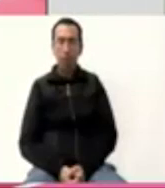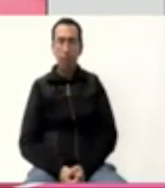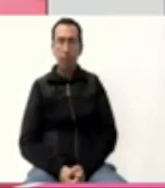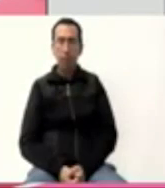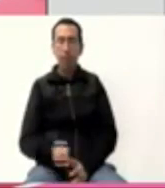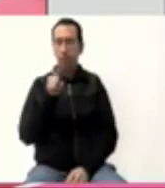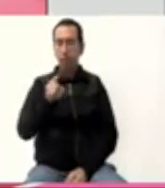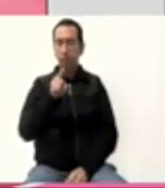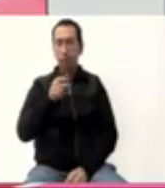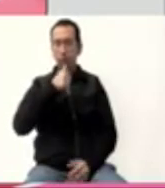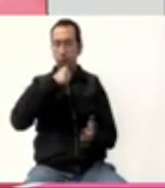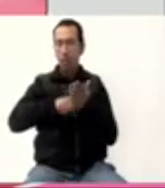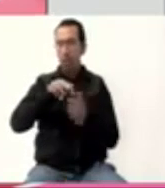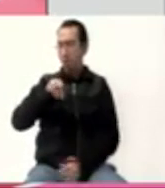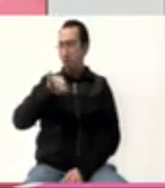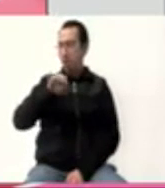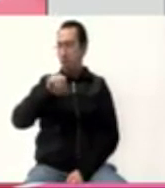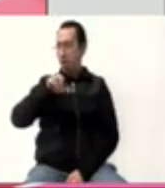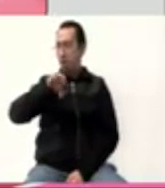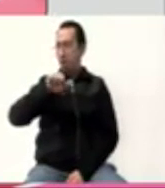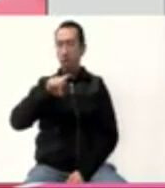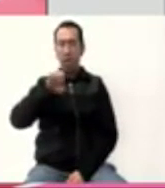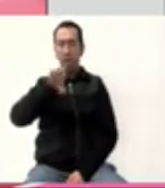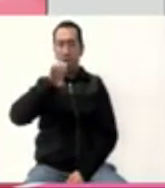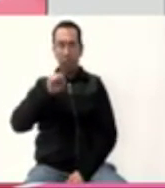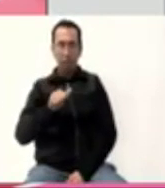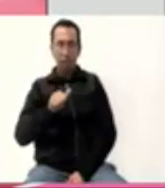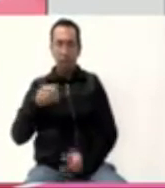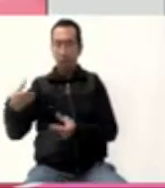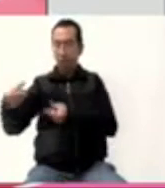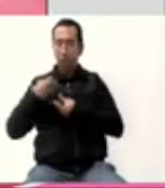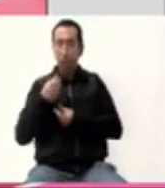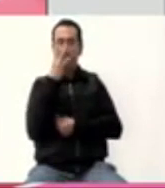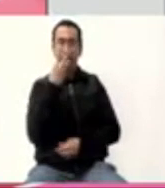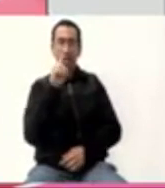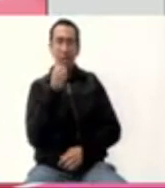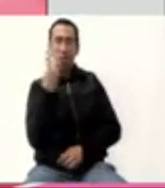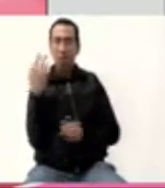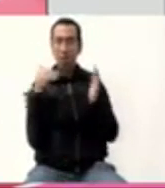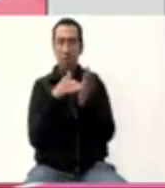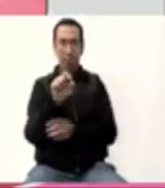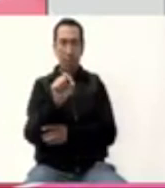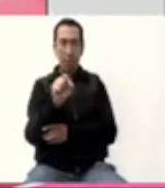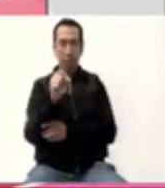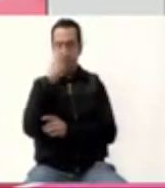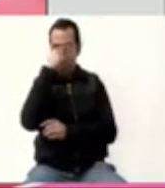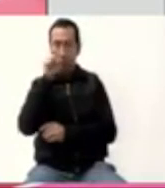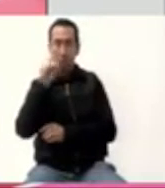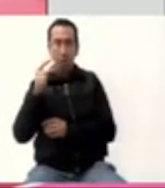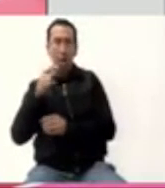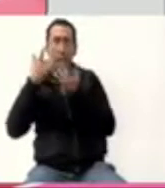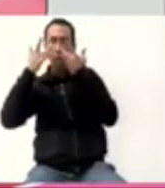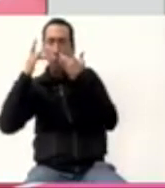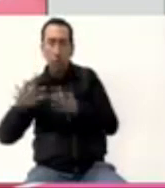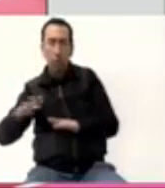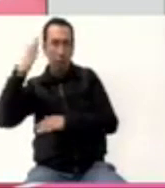escrito firmado por Bárbara Teresa Navarro García, recibido el 3 de diciembre de 2020, mediante el cual comunica su